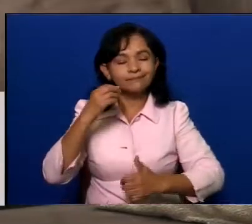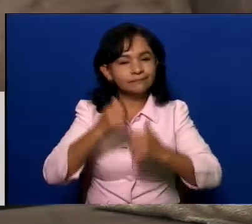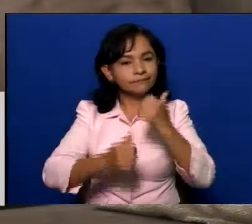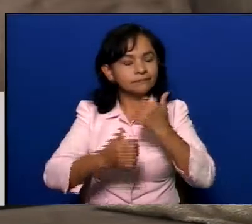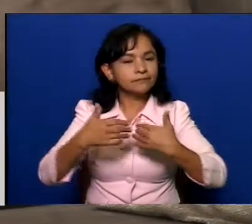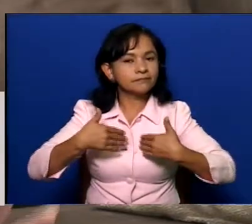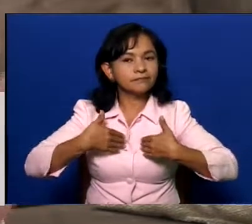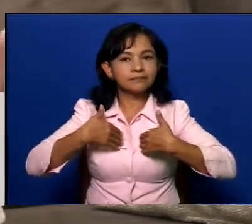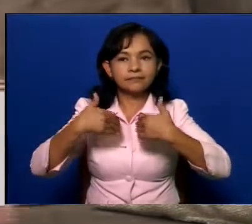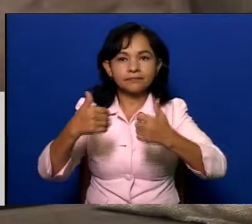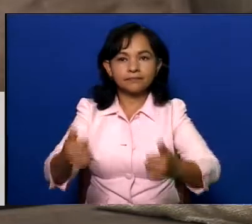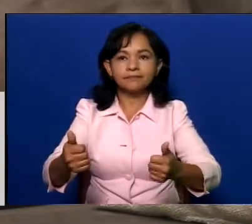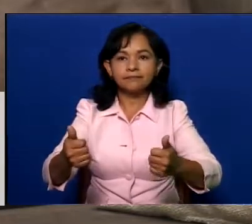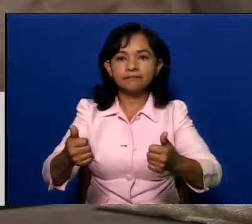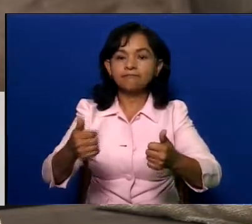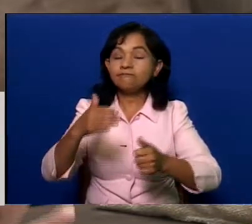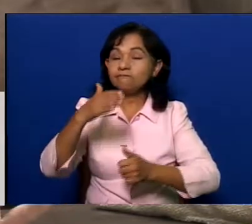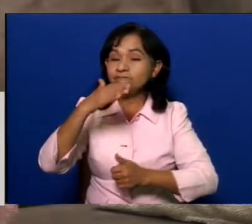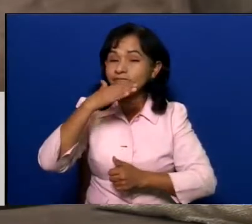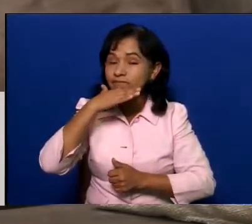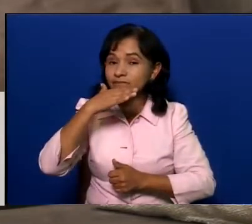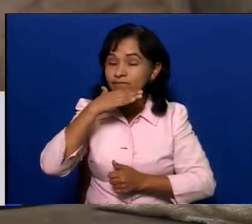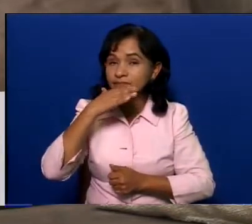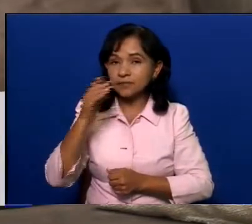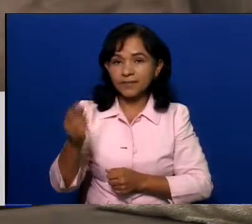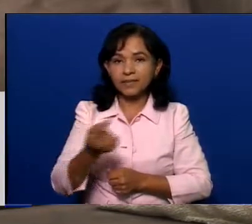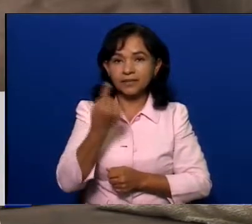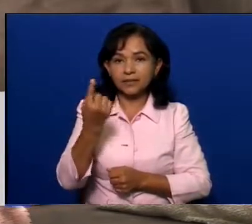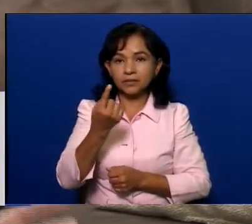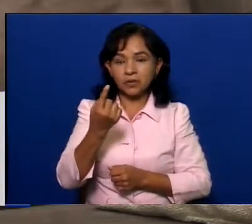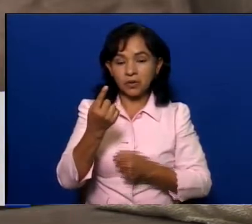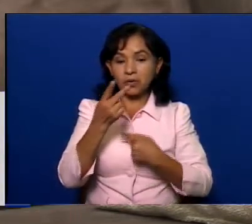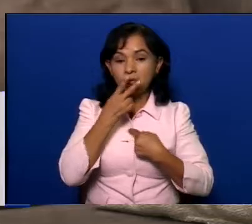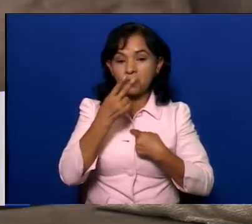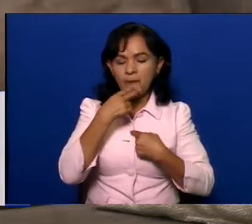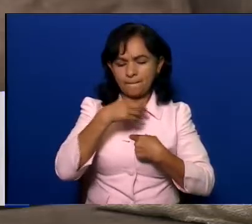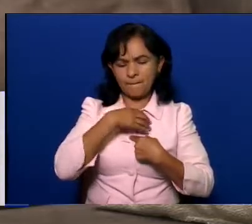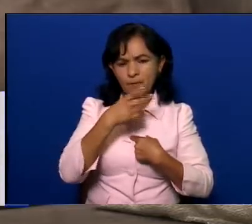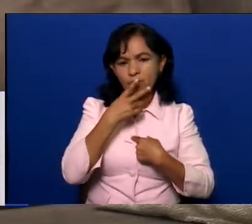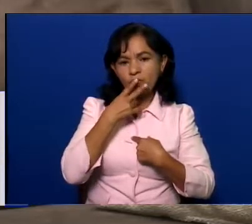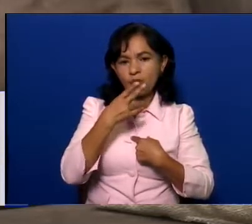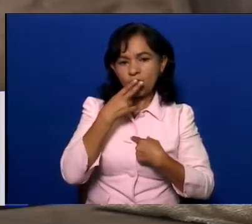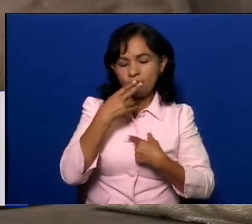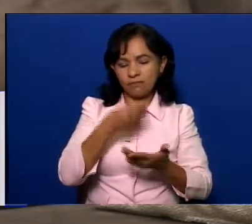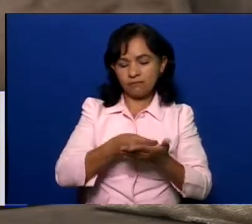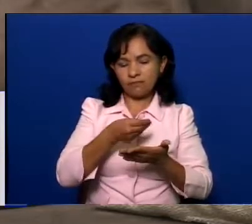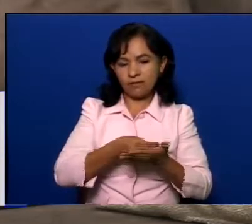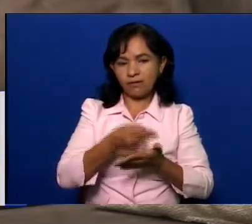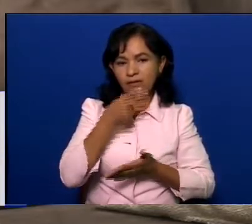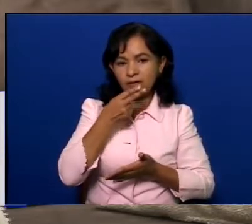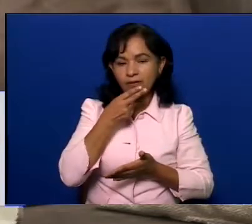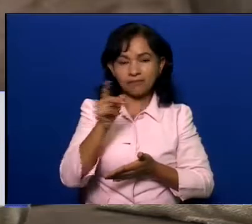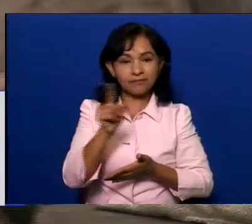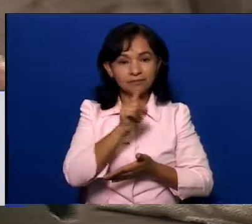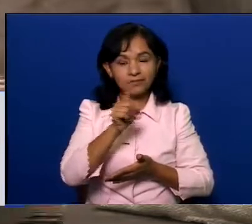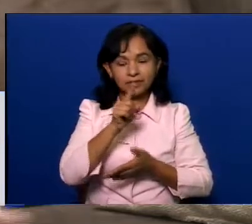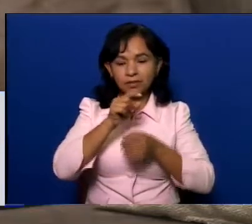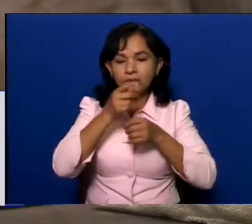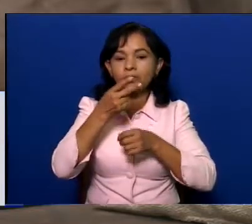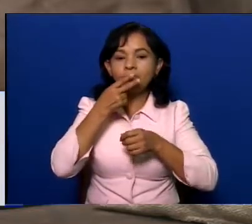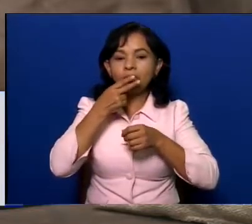ayuda al tener fechas así como el 4 de febrero, porque entonces podemos decir, ajá, ¿qué hace el gobierno? ¿Qué